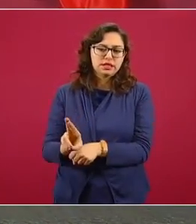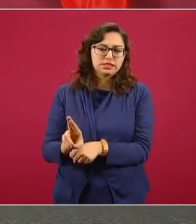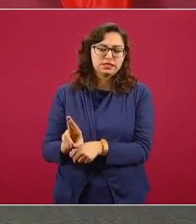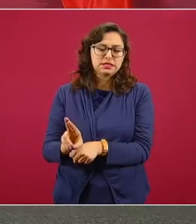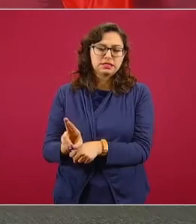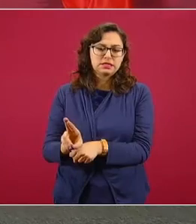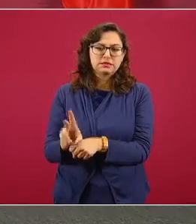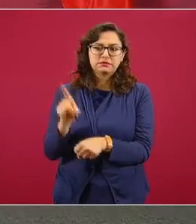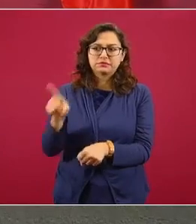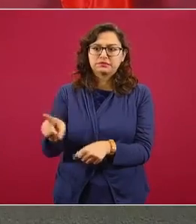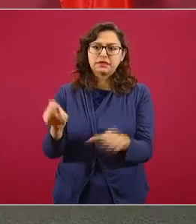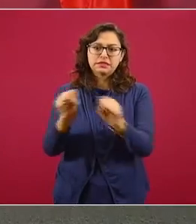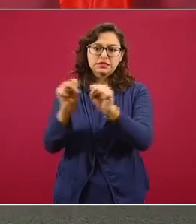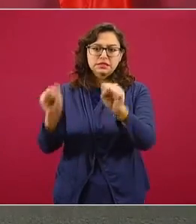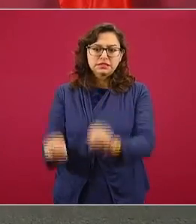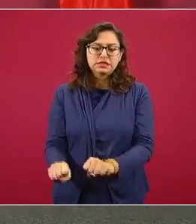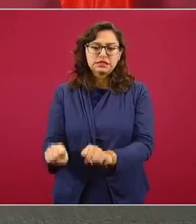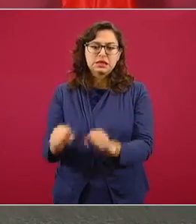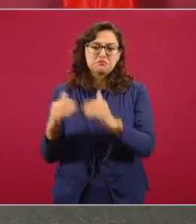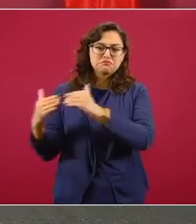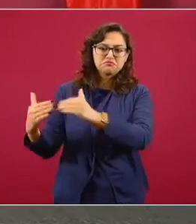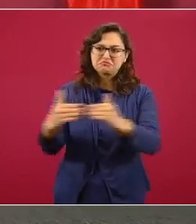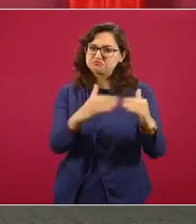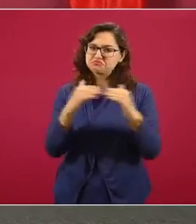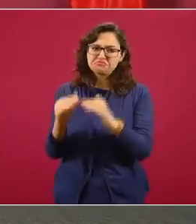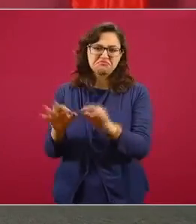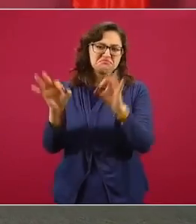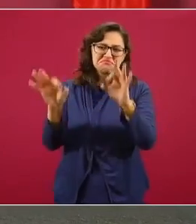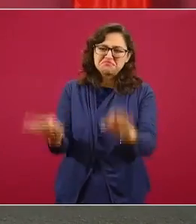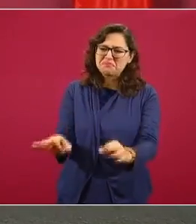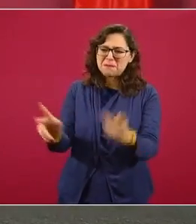un sistema democrático perfecto,